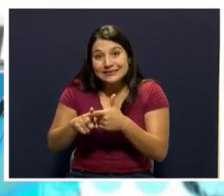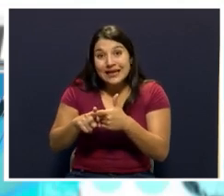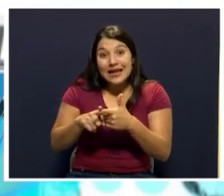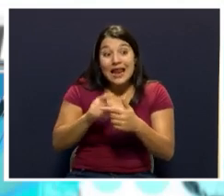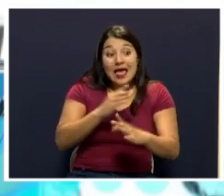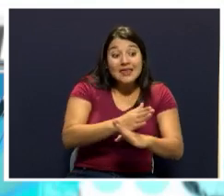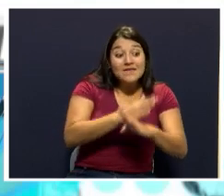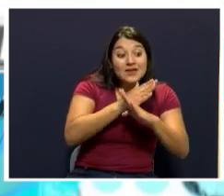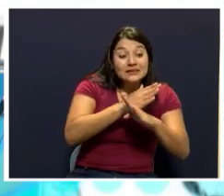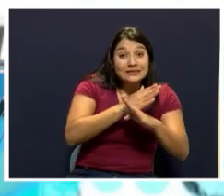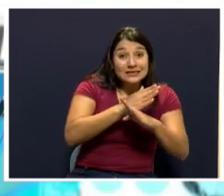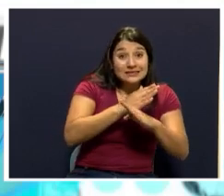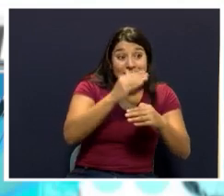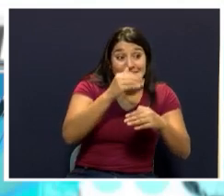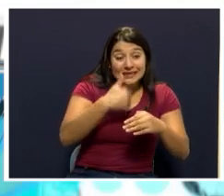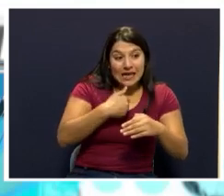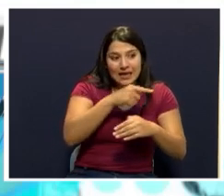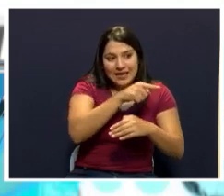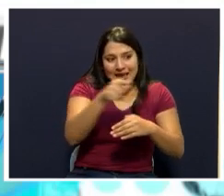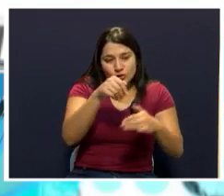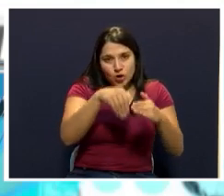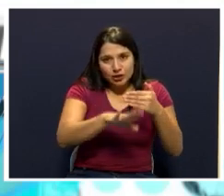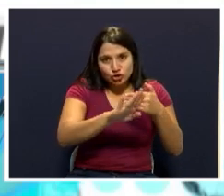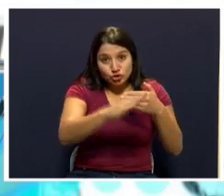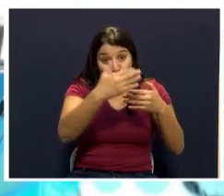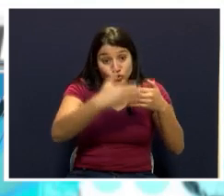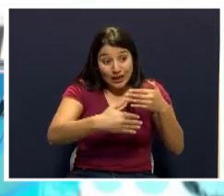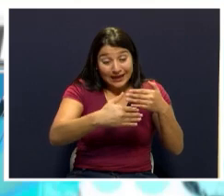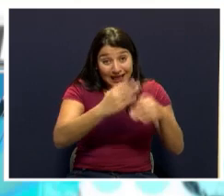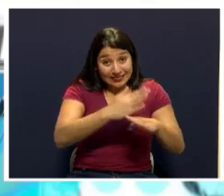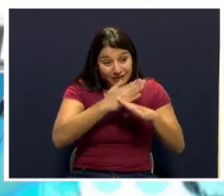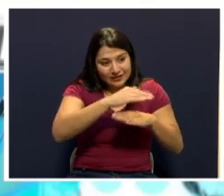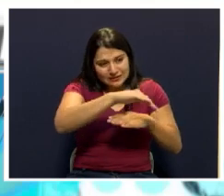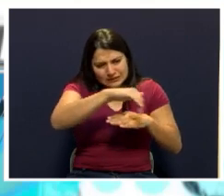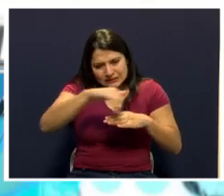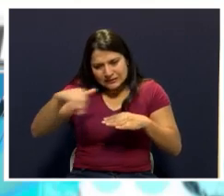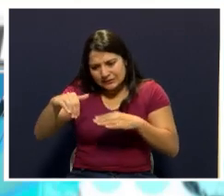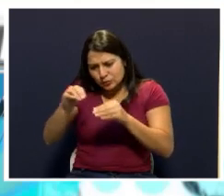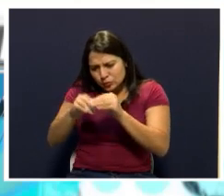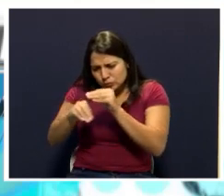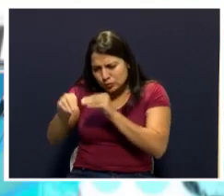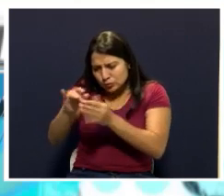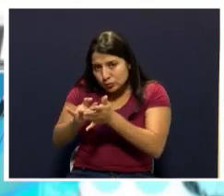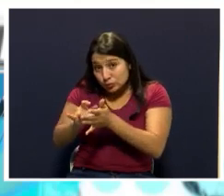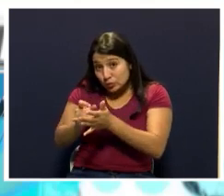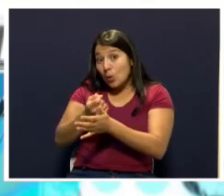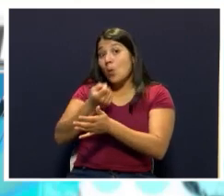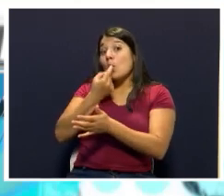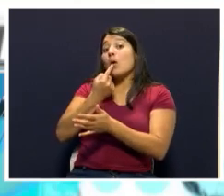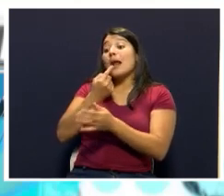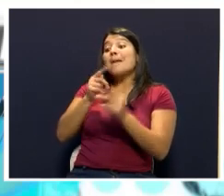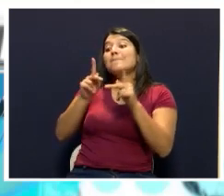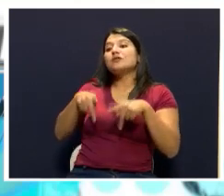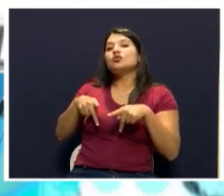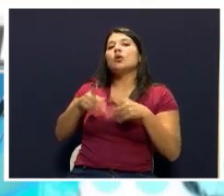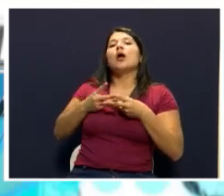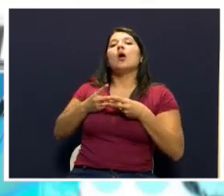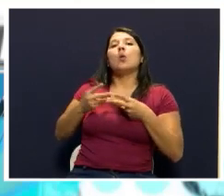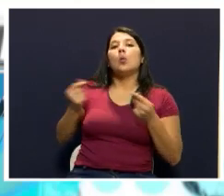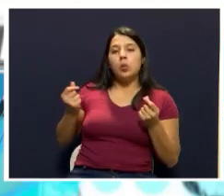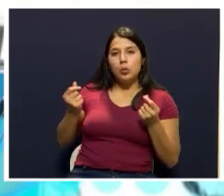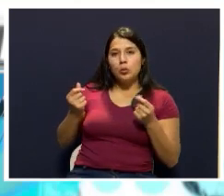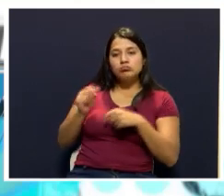plasma van a neutralizar, van a unirse al virus y lo van a inactivar, lo van a neutralizar.